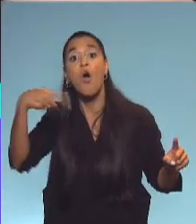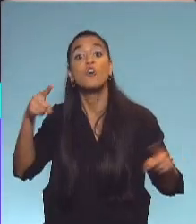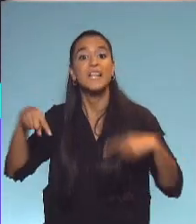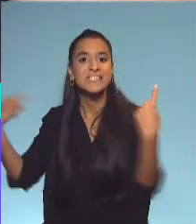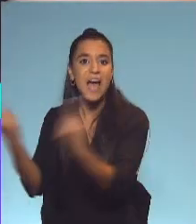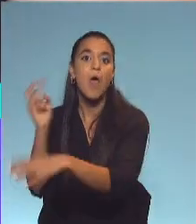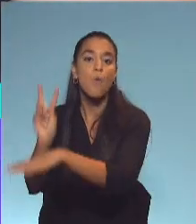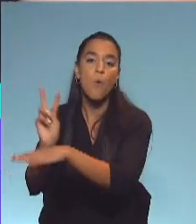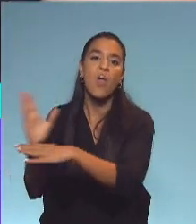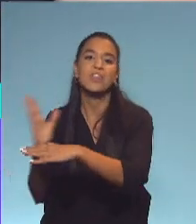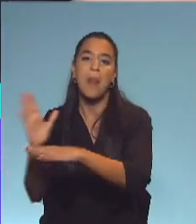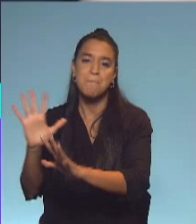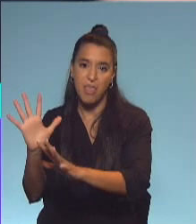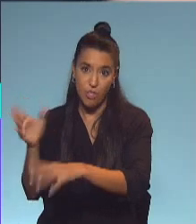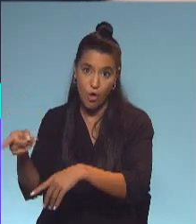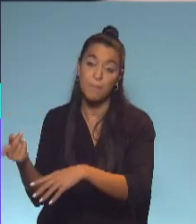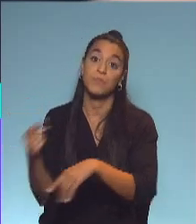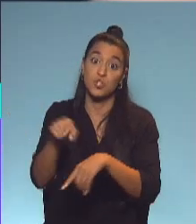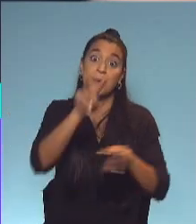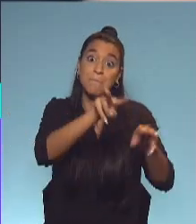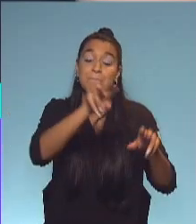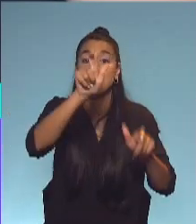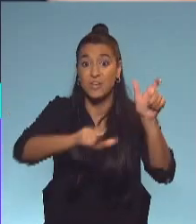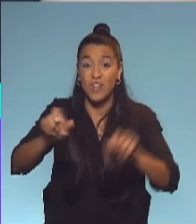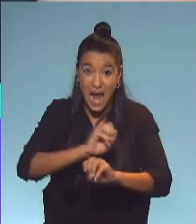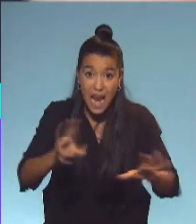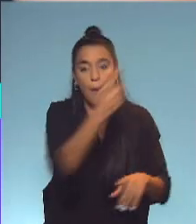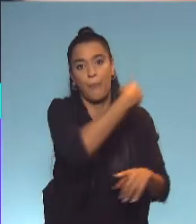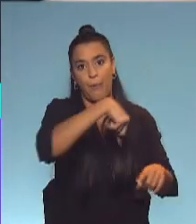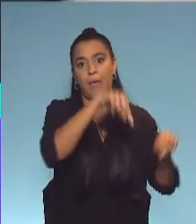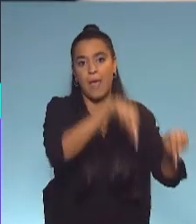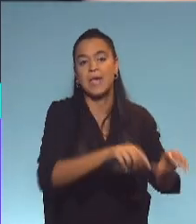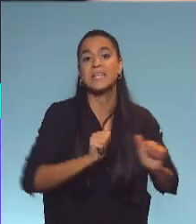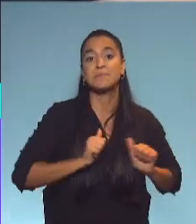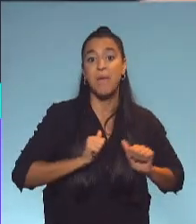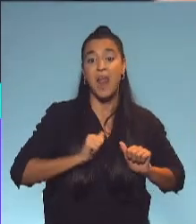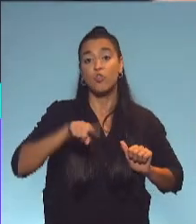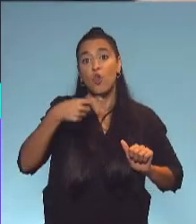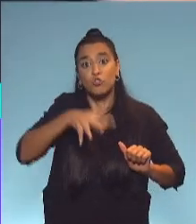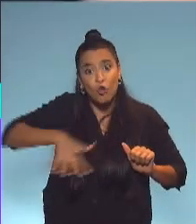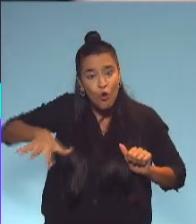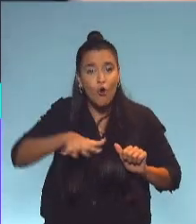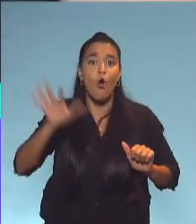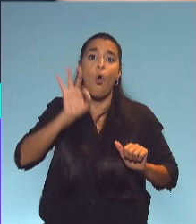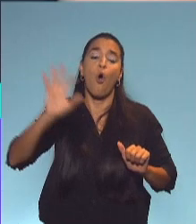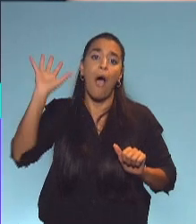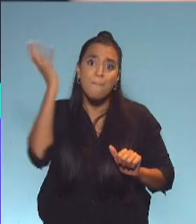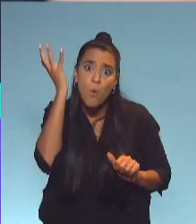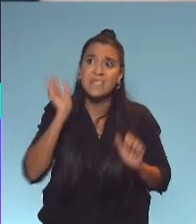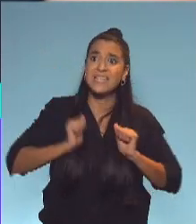de cuidado intermedio para ingresar pacientes graves que están esperando en el shock room, esperando en la